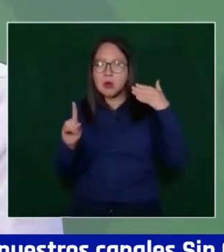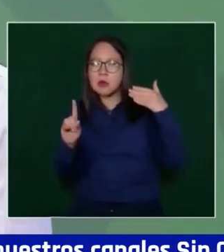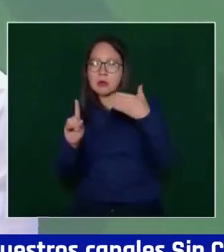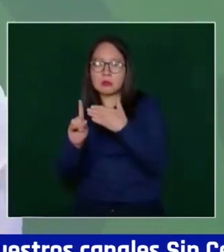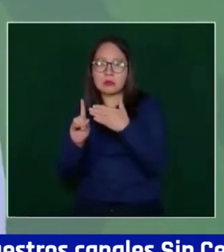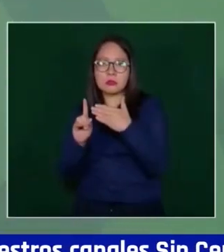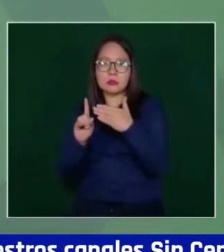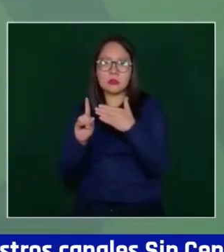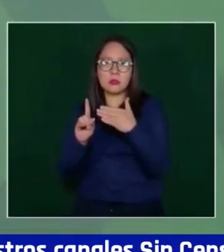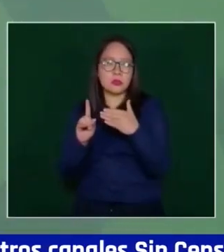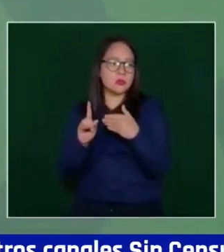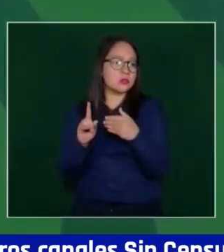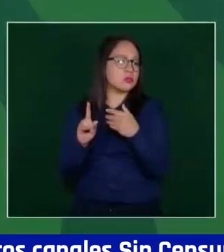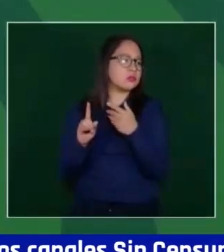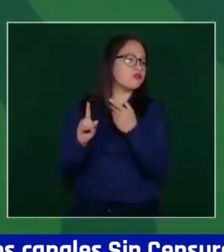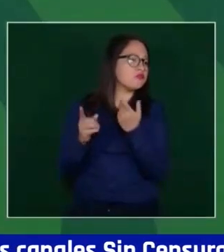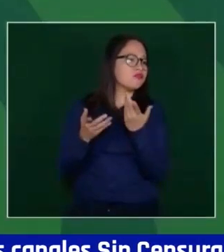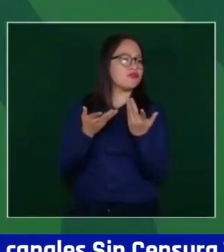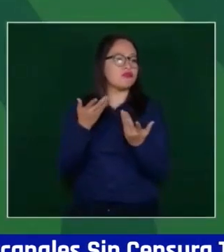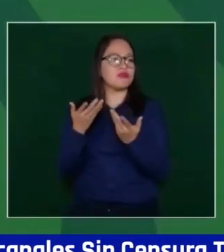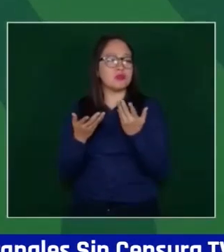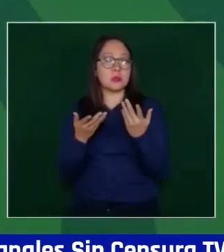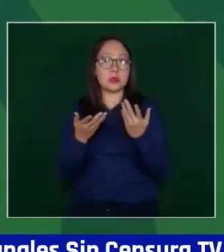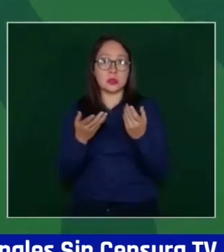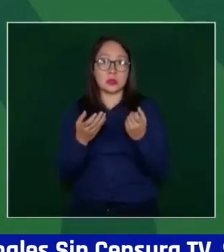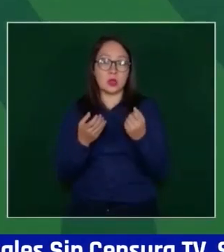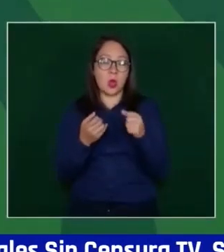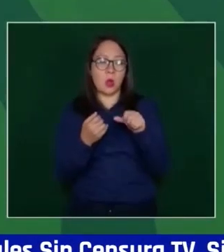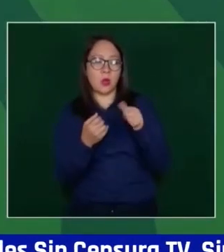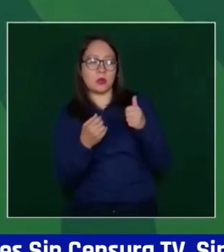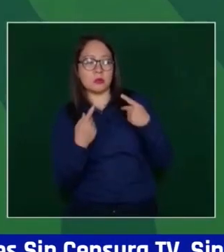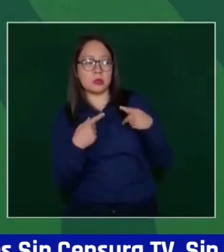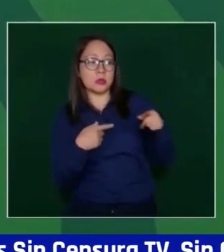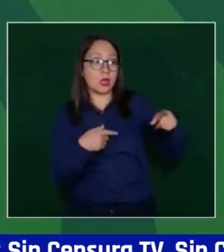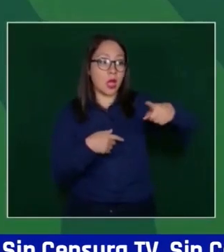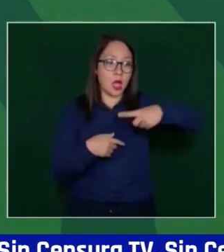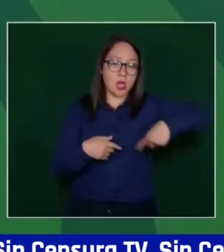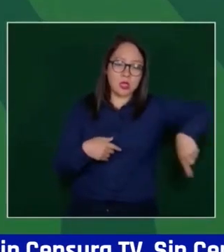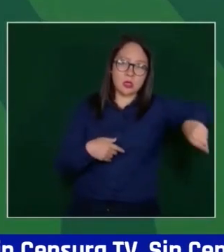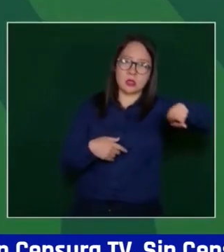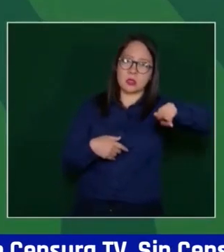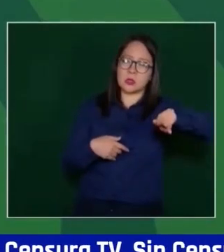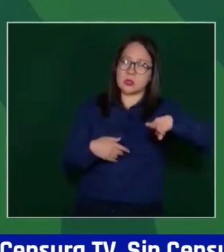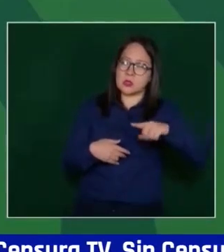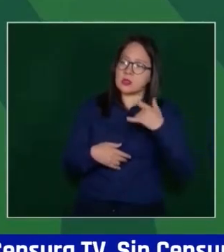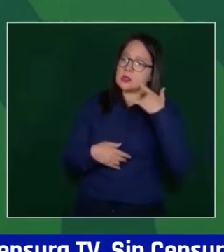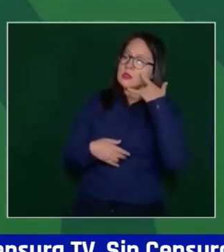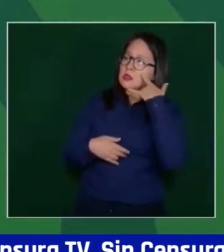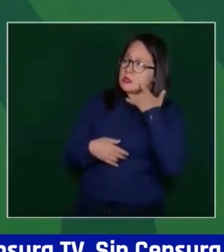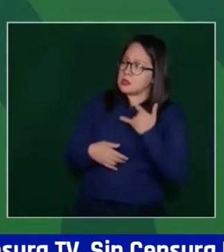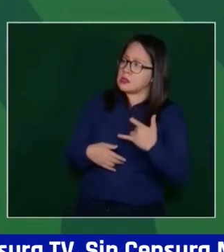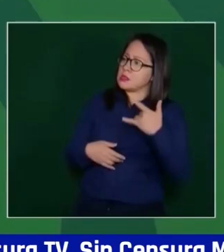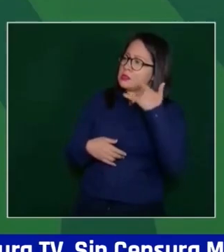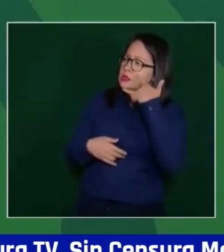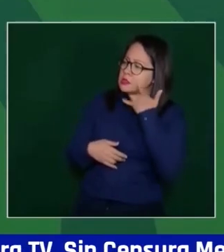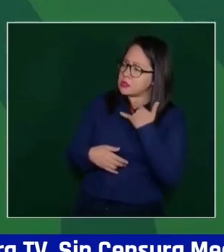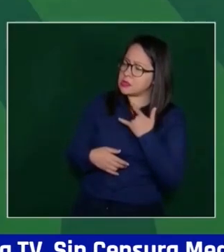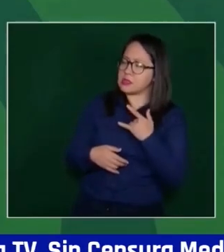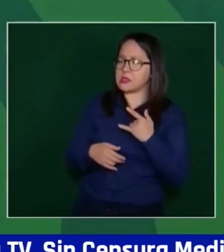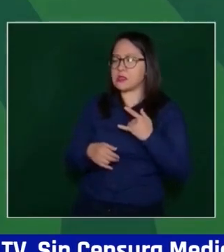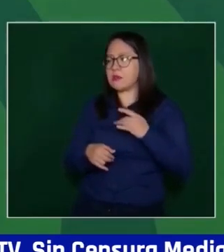a quienes han luchado por la libertad de nuestro